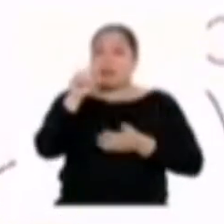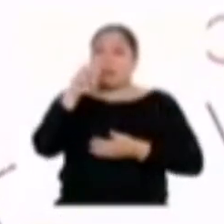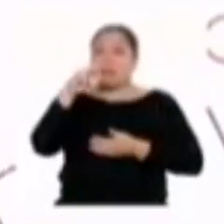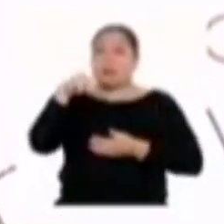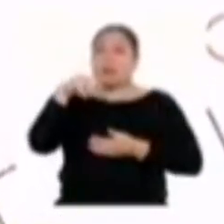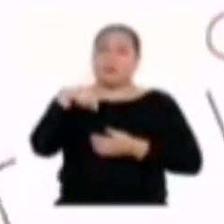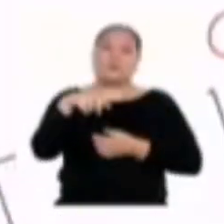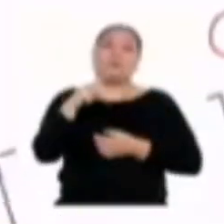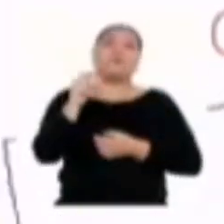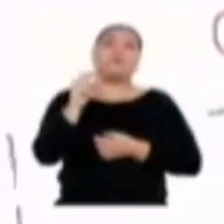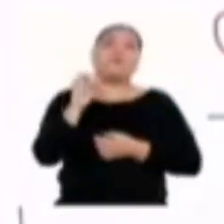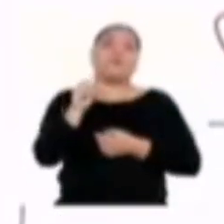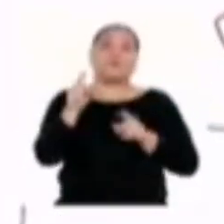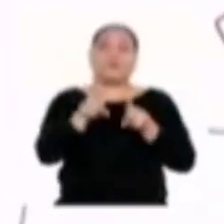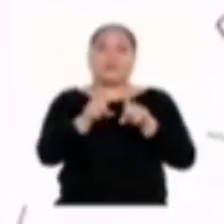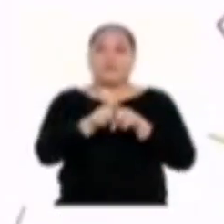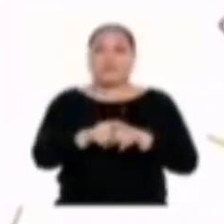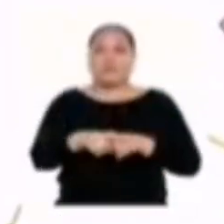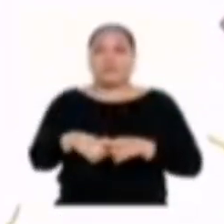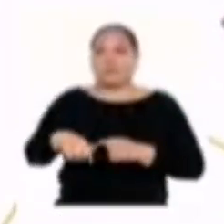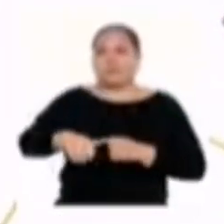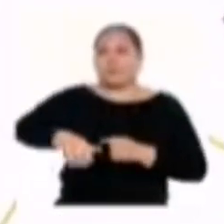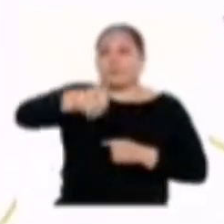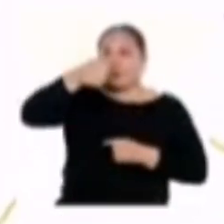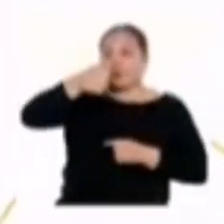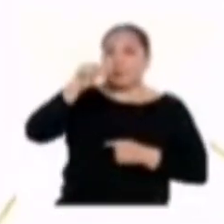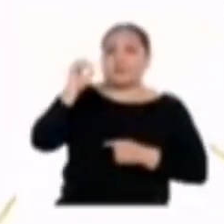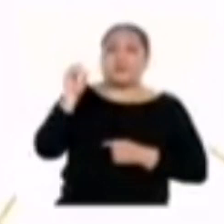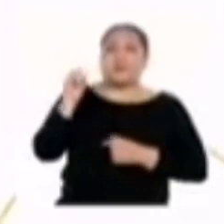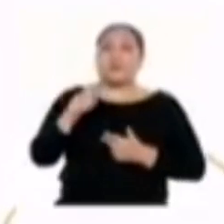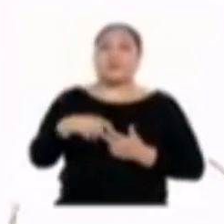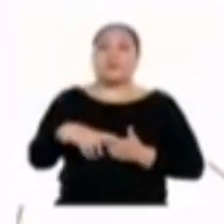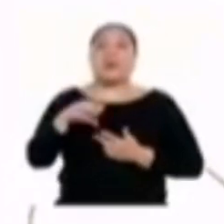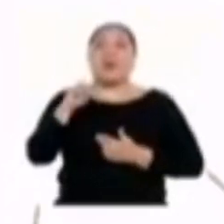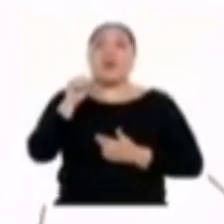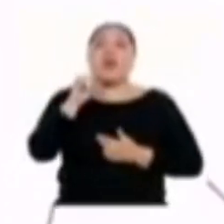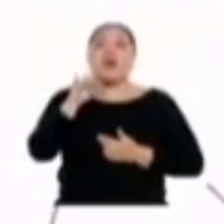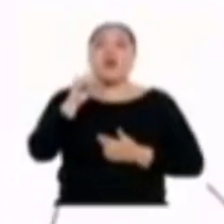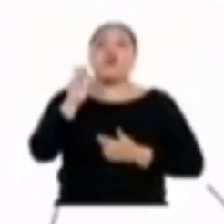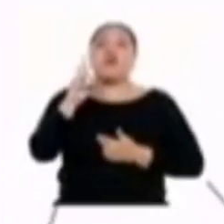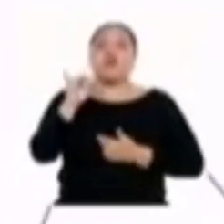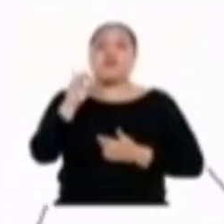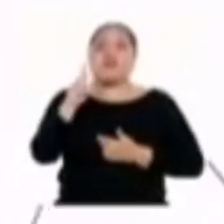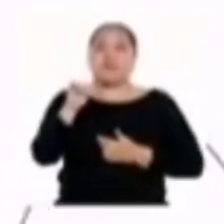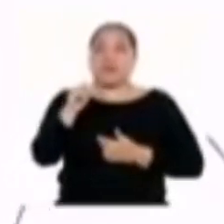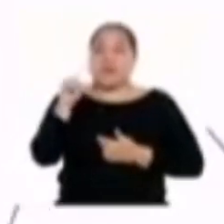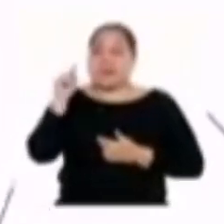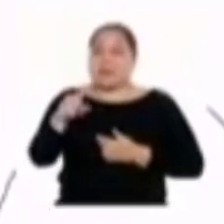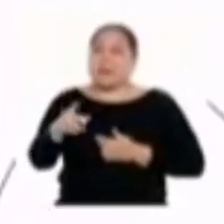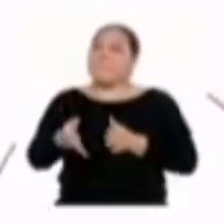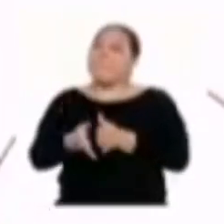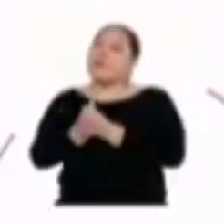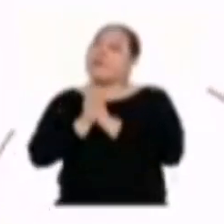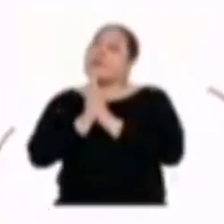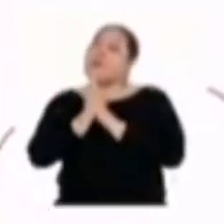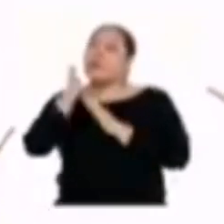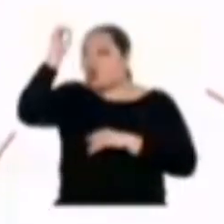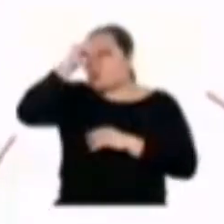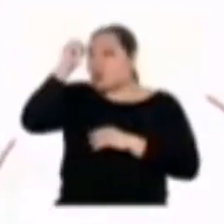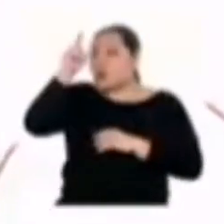los siguientes tipos. Autoridad, cuando acudimos a una persona experta para apoyar la